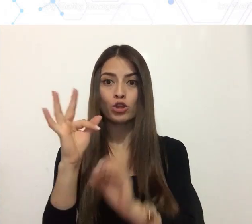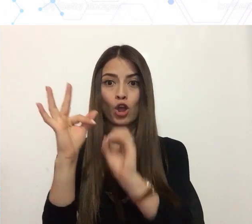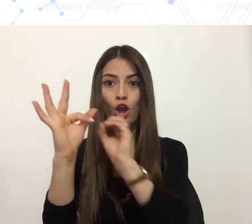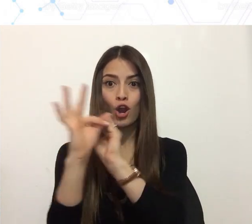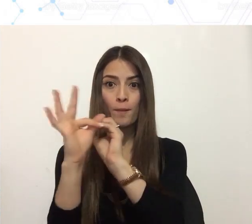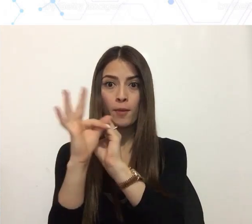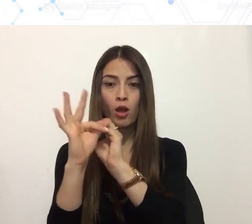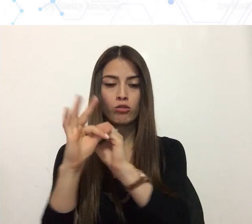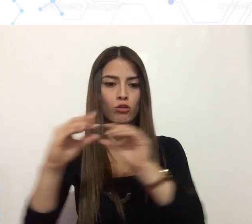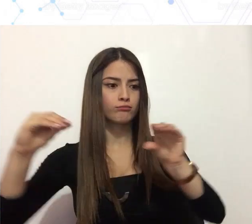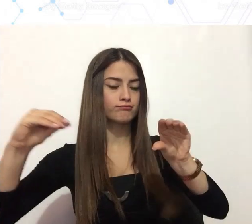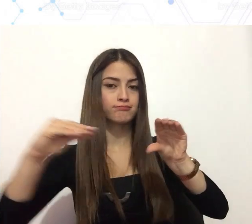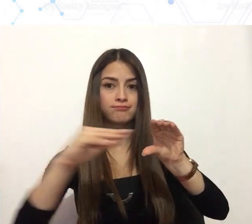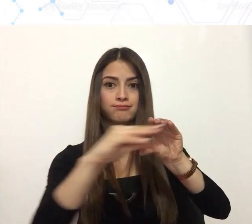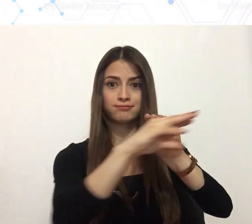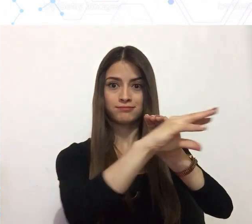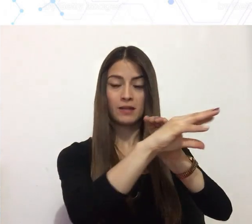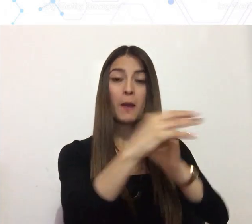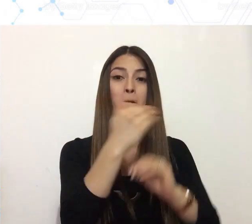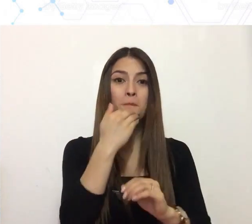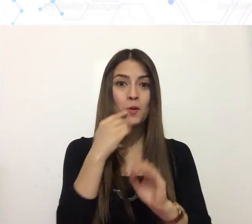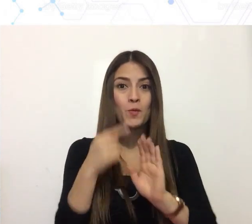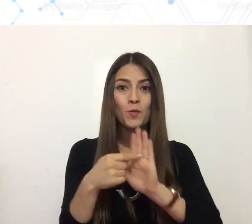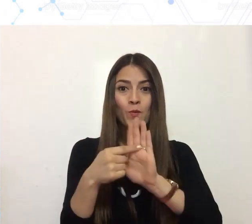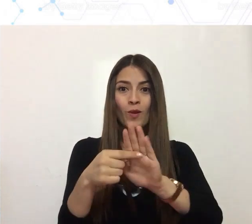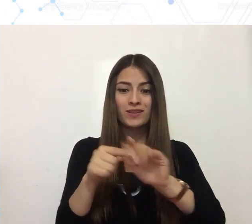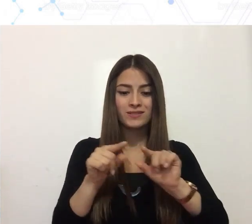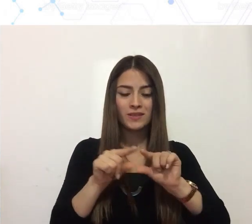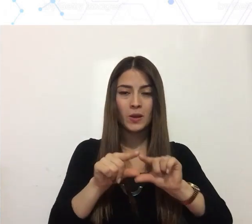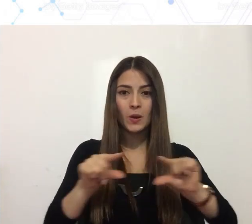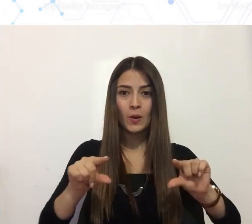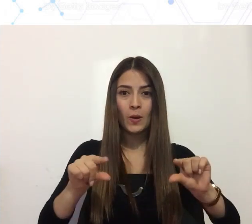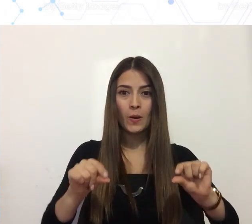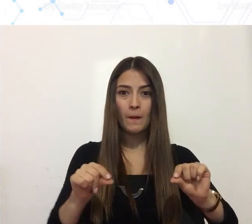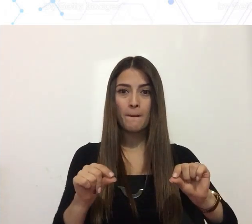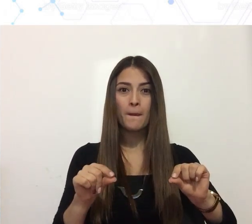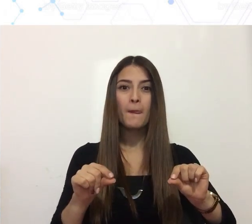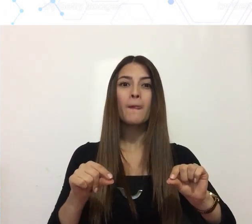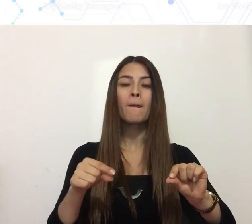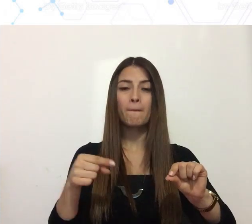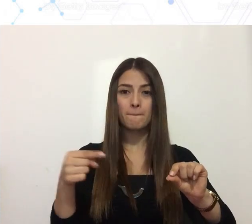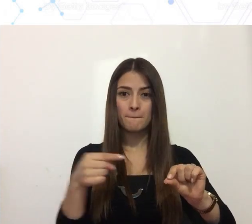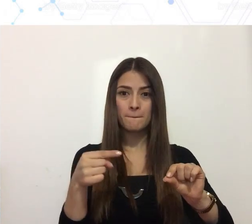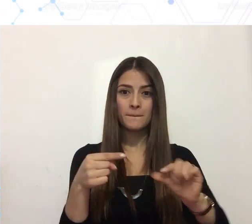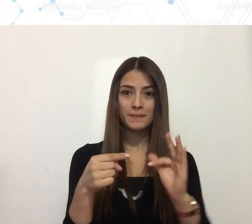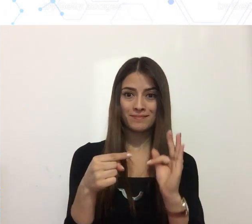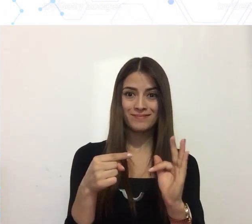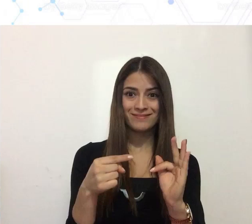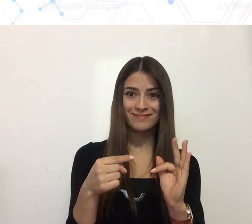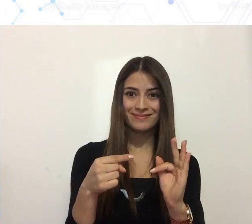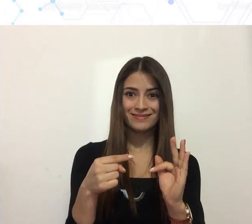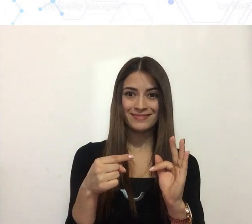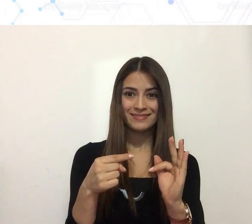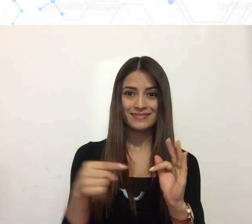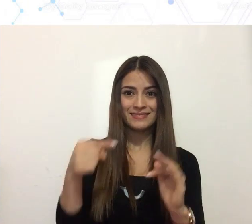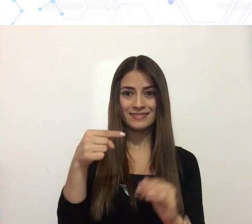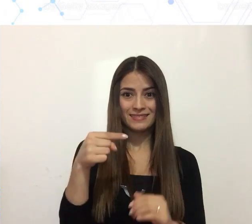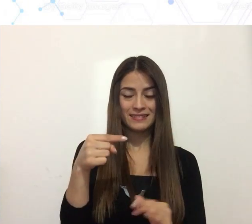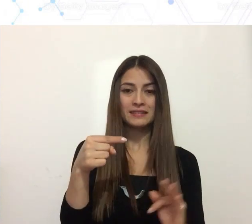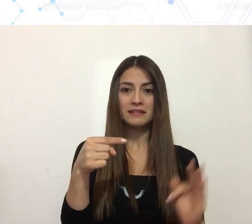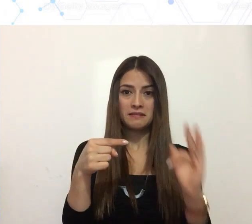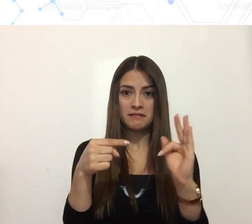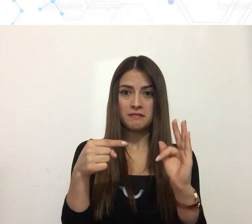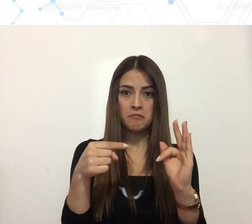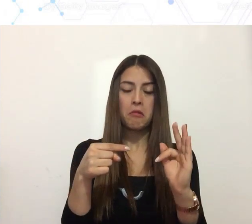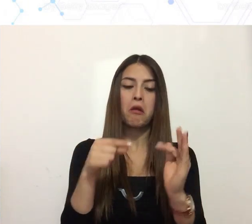posteriormente Thomson llama como electrones y se descubren los rayos canales por Goldstein que posteriormente se llaman como